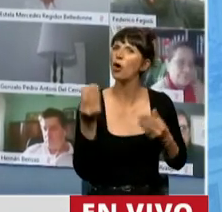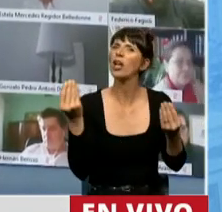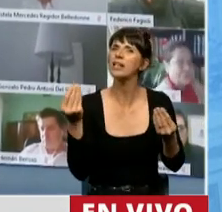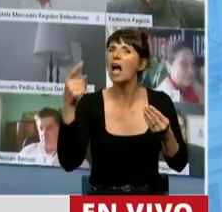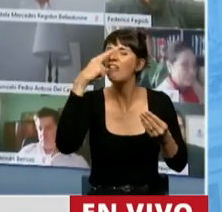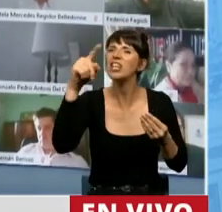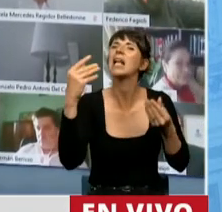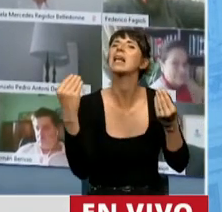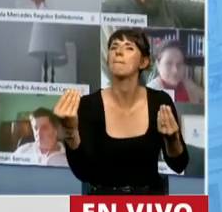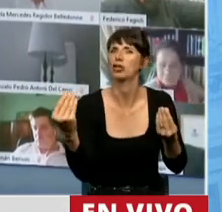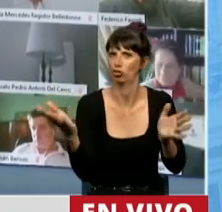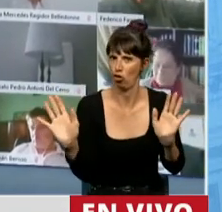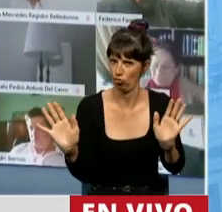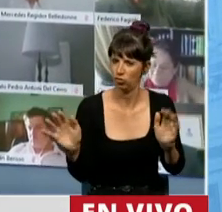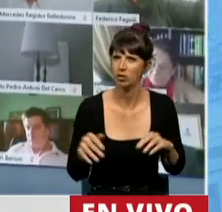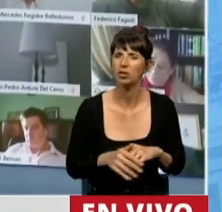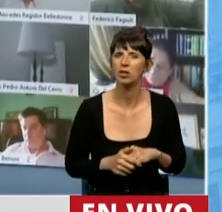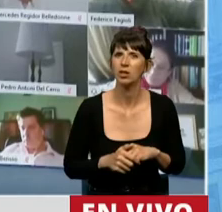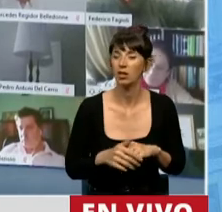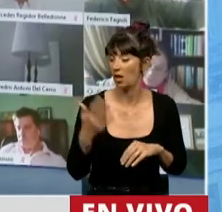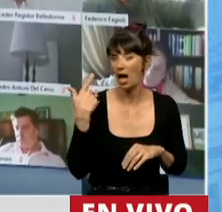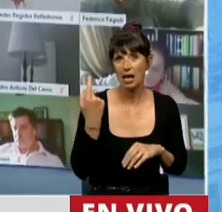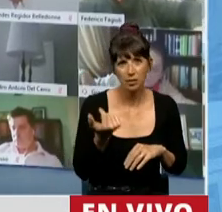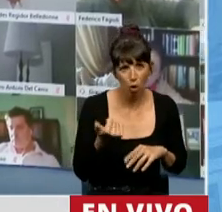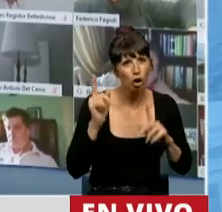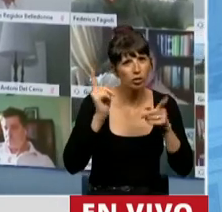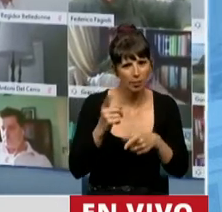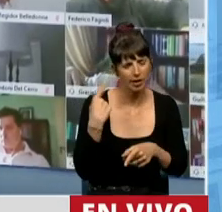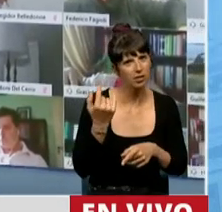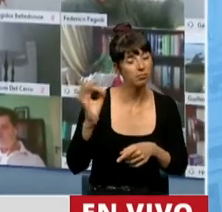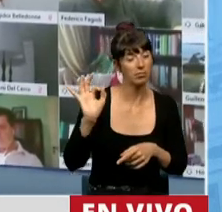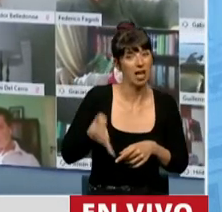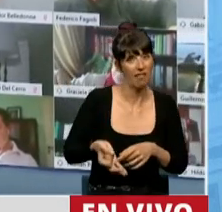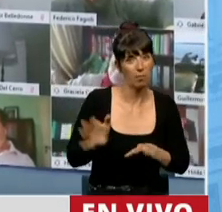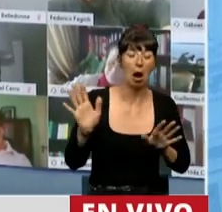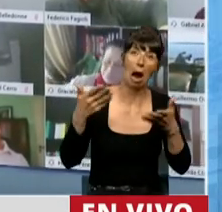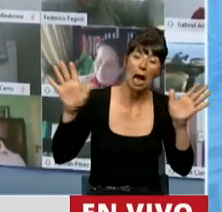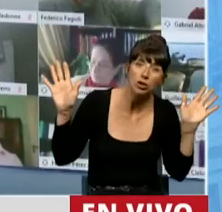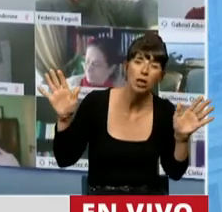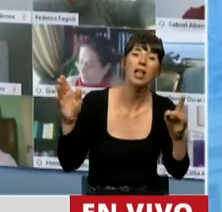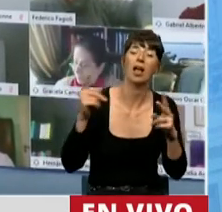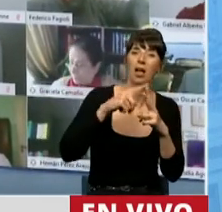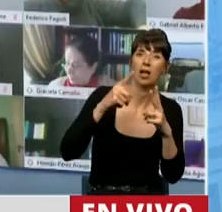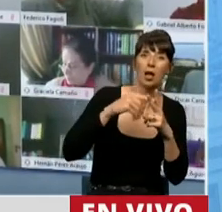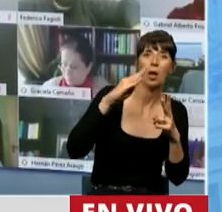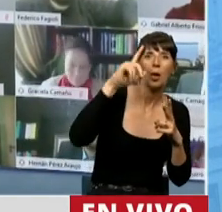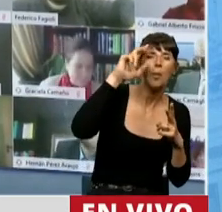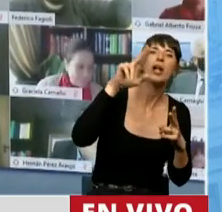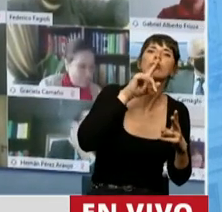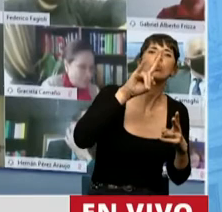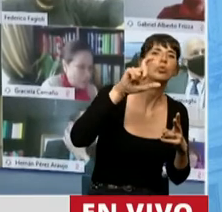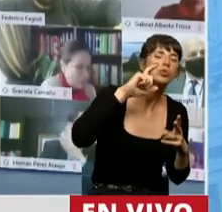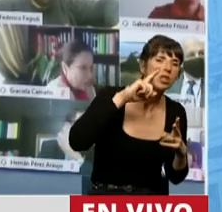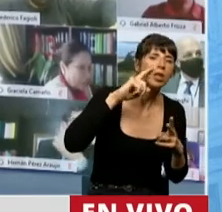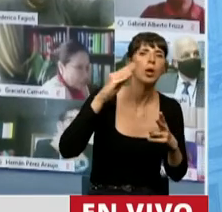que hicieron con nuestros y nuestras jubiladas. Recientemente también nos enteramos, o casualidad, que los camaristas Bertuzzi y Bruglia revocaron el procesamiento